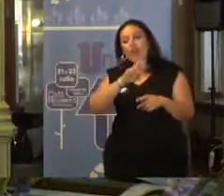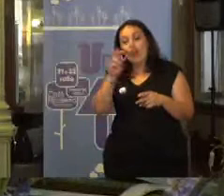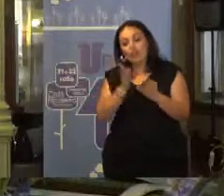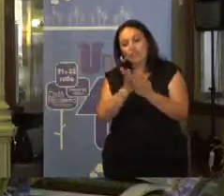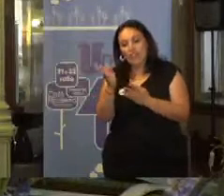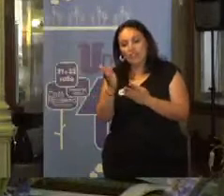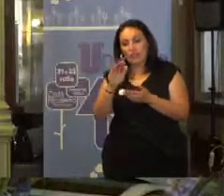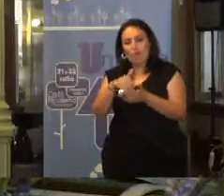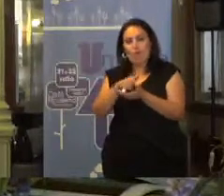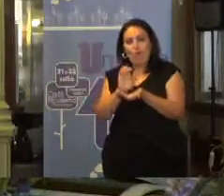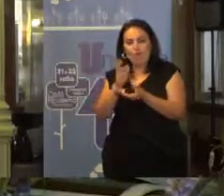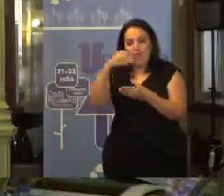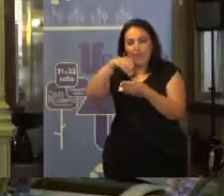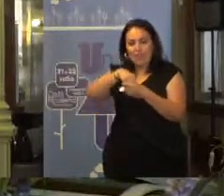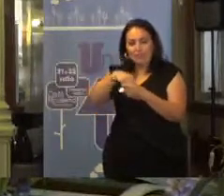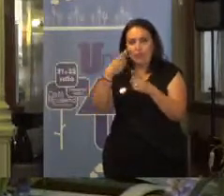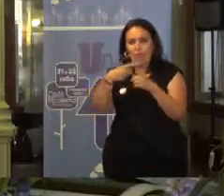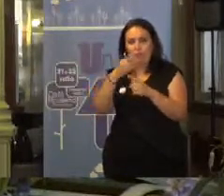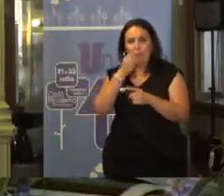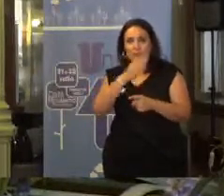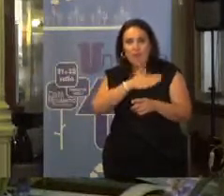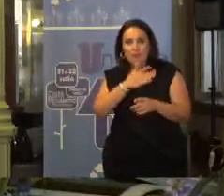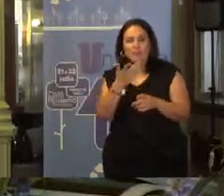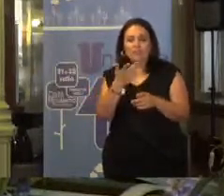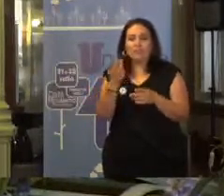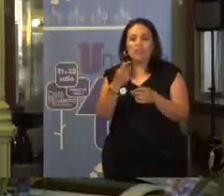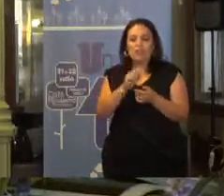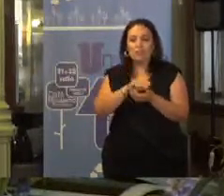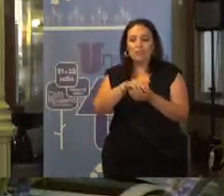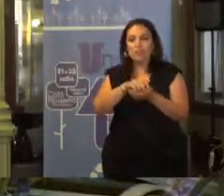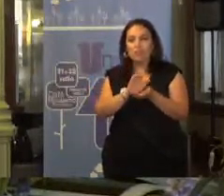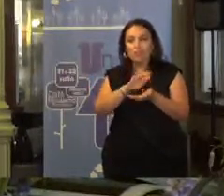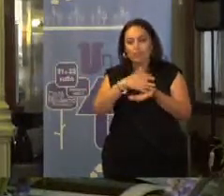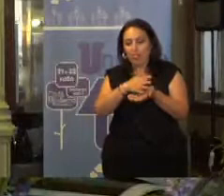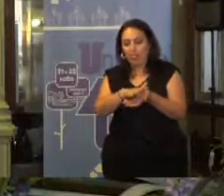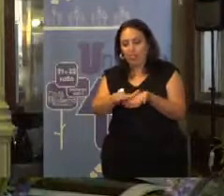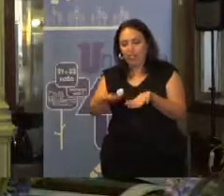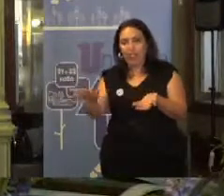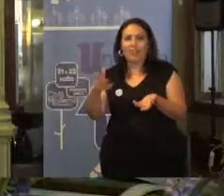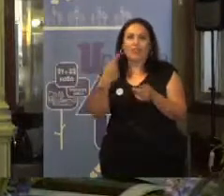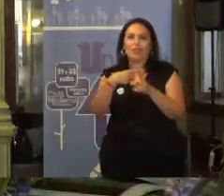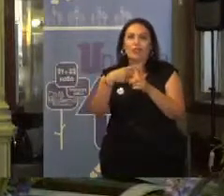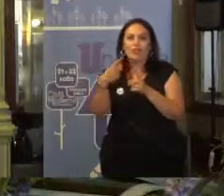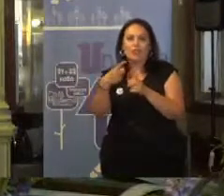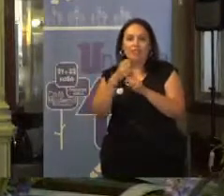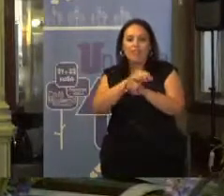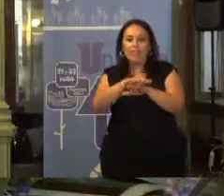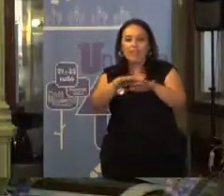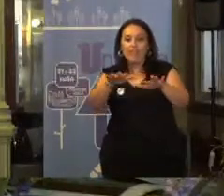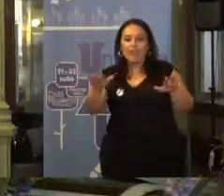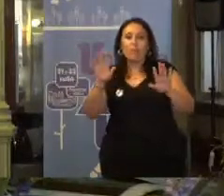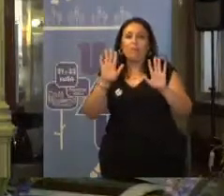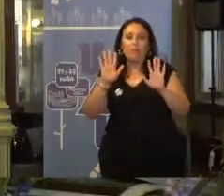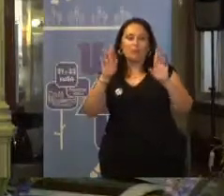bens deixas escapar todos menos a esperanza. En todo caso, pois, forma parte deses mitos fundacionais nos